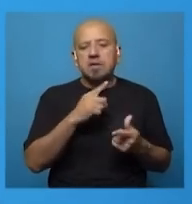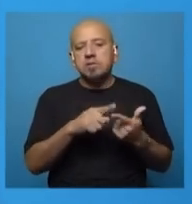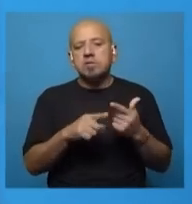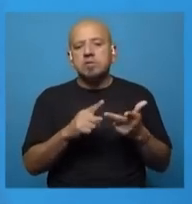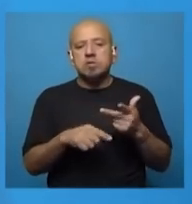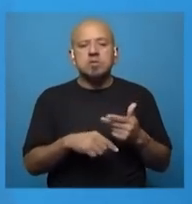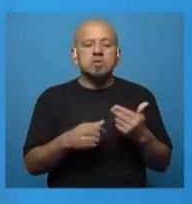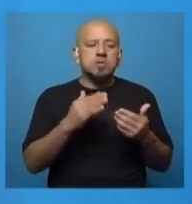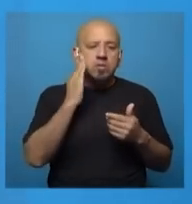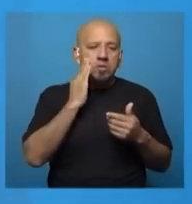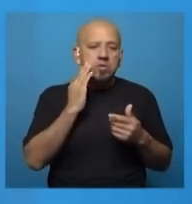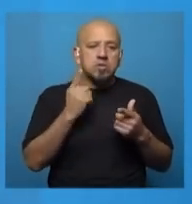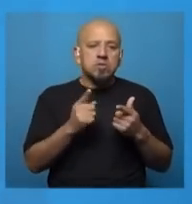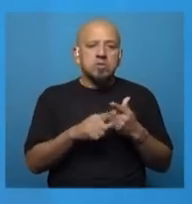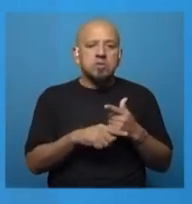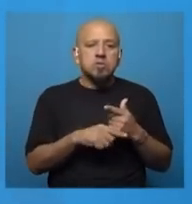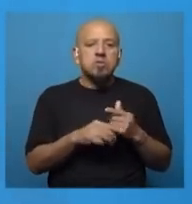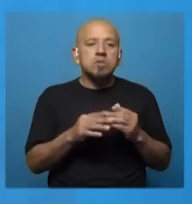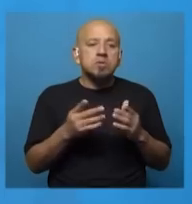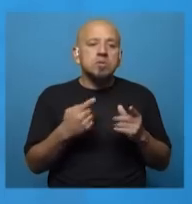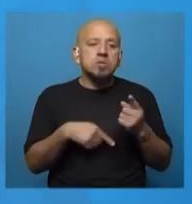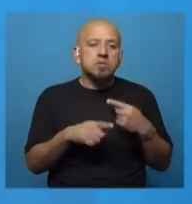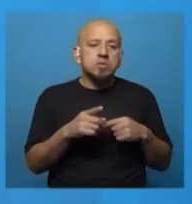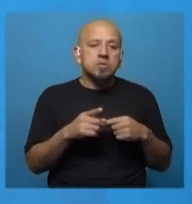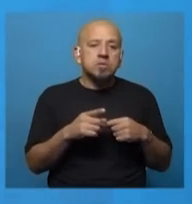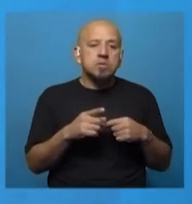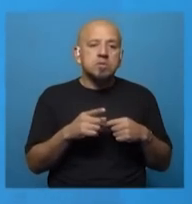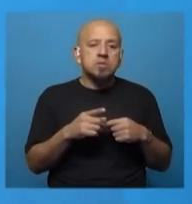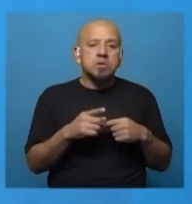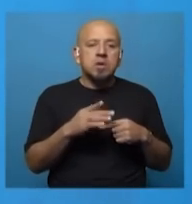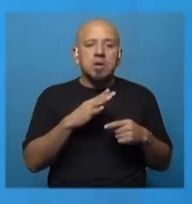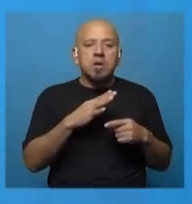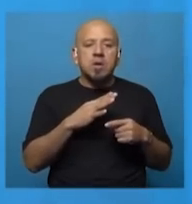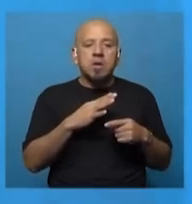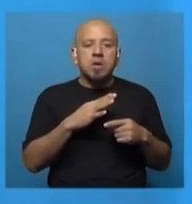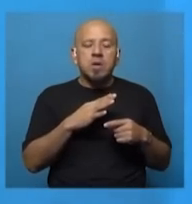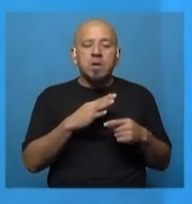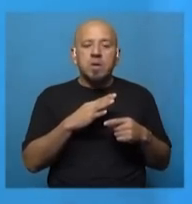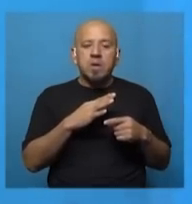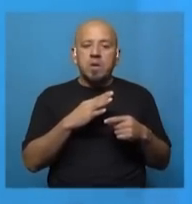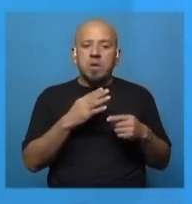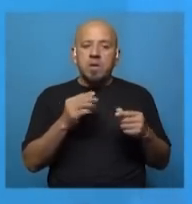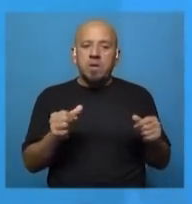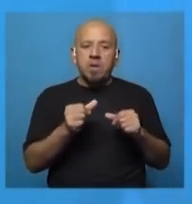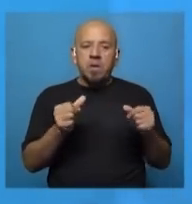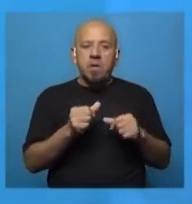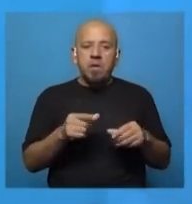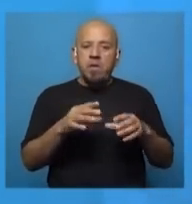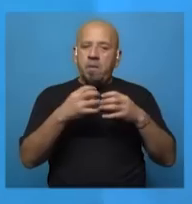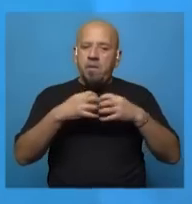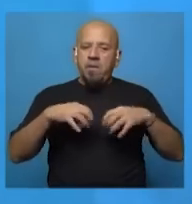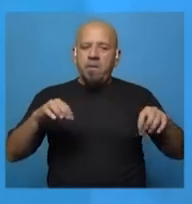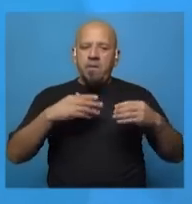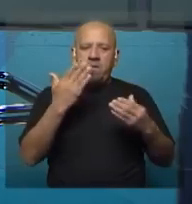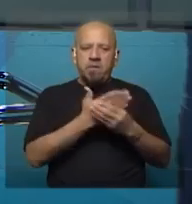influencia favores y que por lo tanto debían debía procesarse por cuerdas separadas en